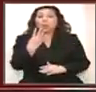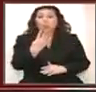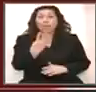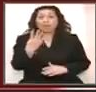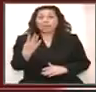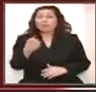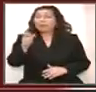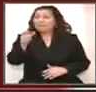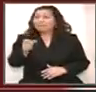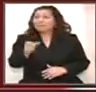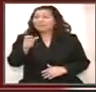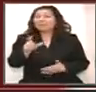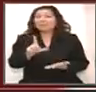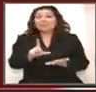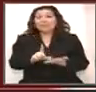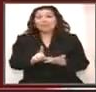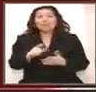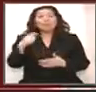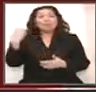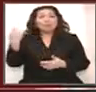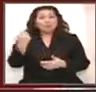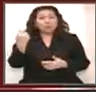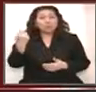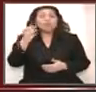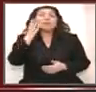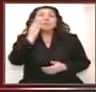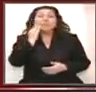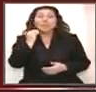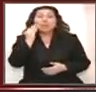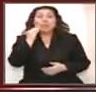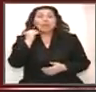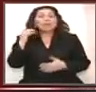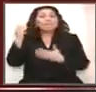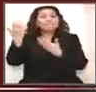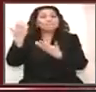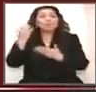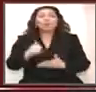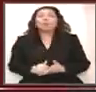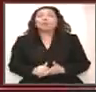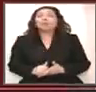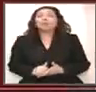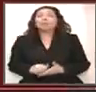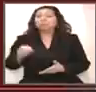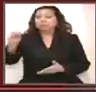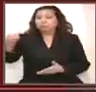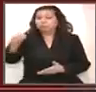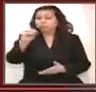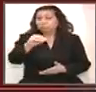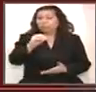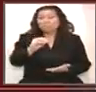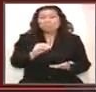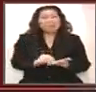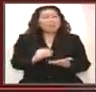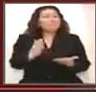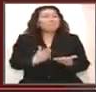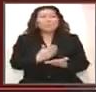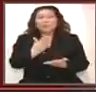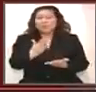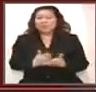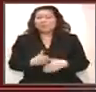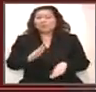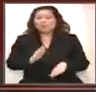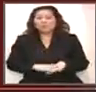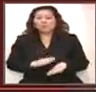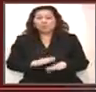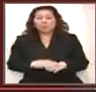744 operadores de Lima, Trujillo, Chiclayo y Piura, las ciudades de mayor incidencia